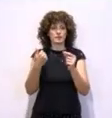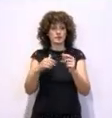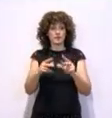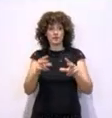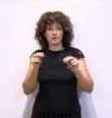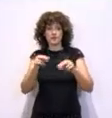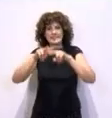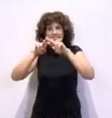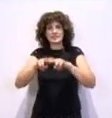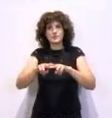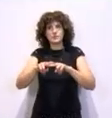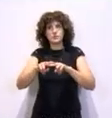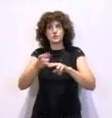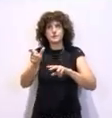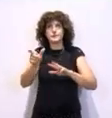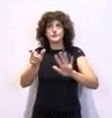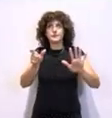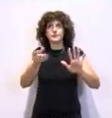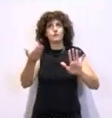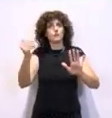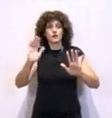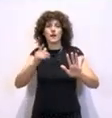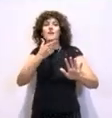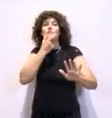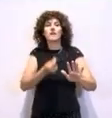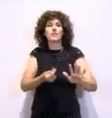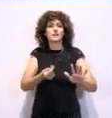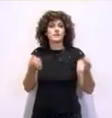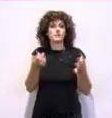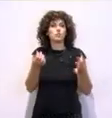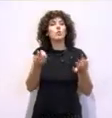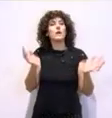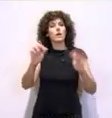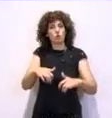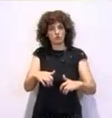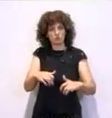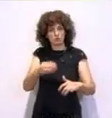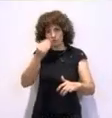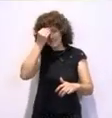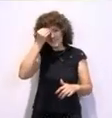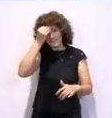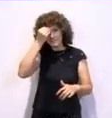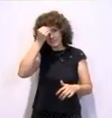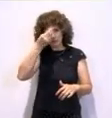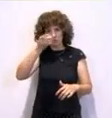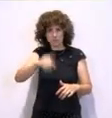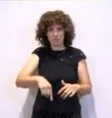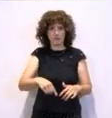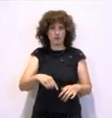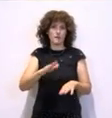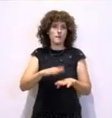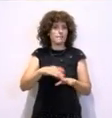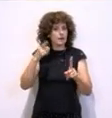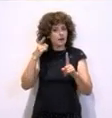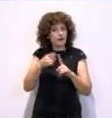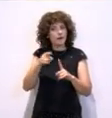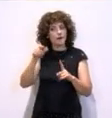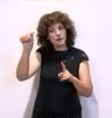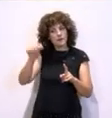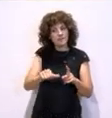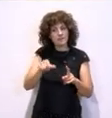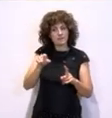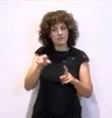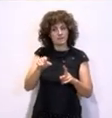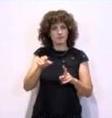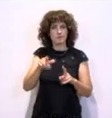para que no me saque punta a esa palabra. Facilitaremos un encuentro y una reflexión en torno a esa obra fílmica, que es